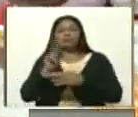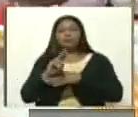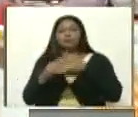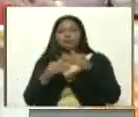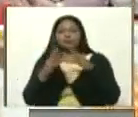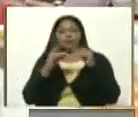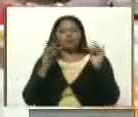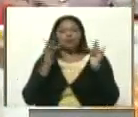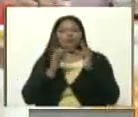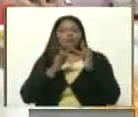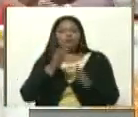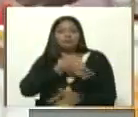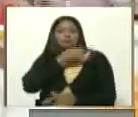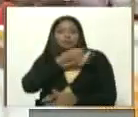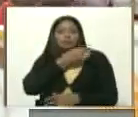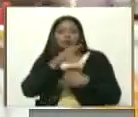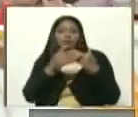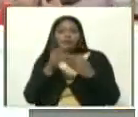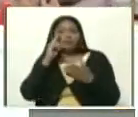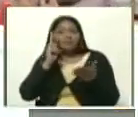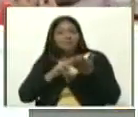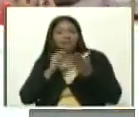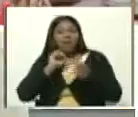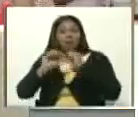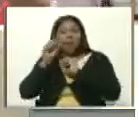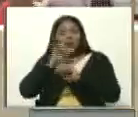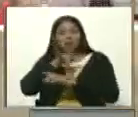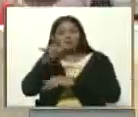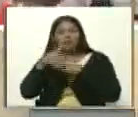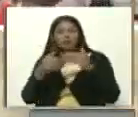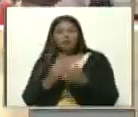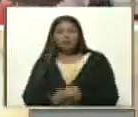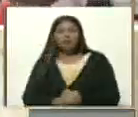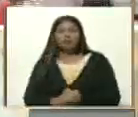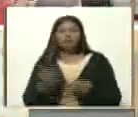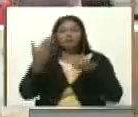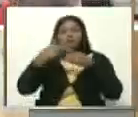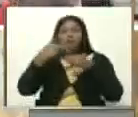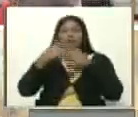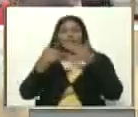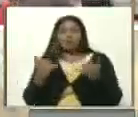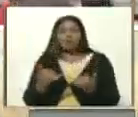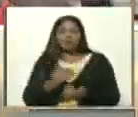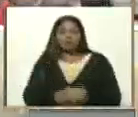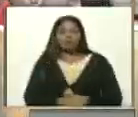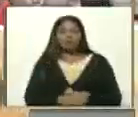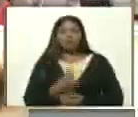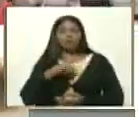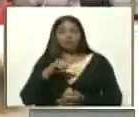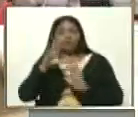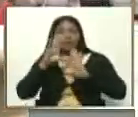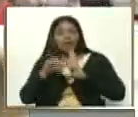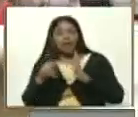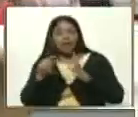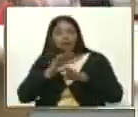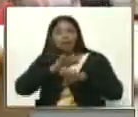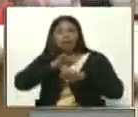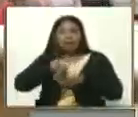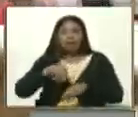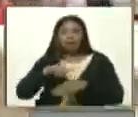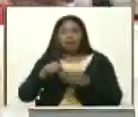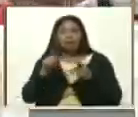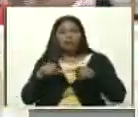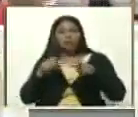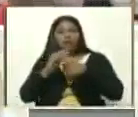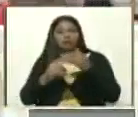por las redes, porque realmente se le negó al avión abastecer combustible para retardar su estadía en el